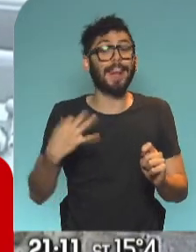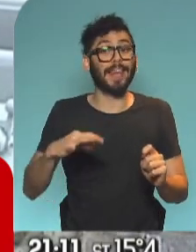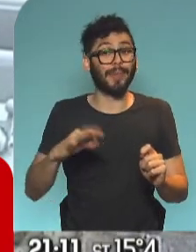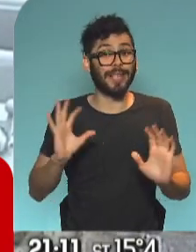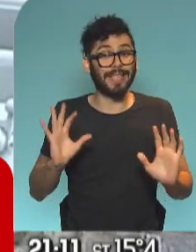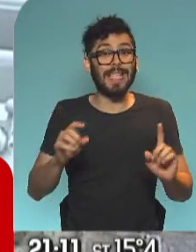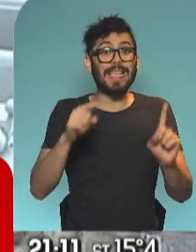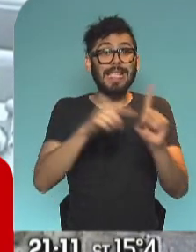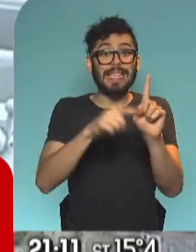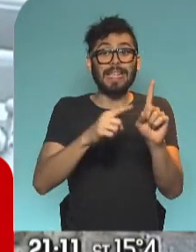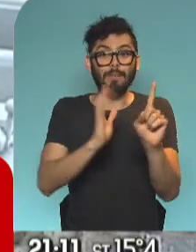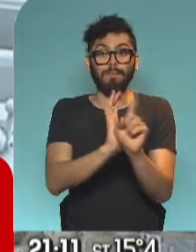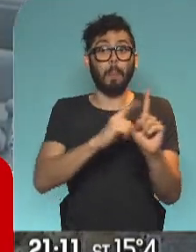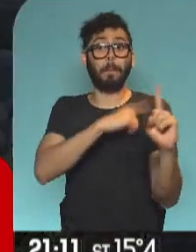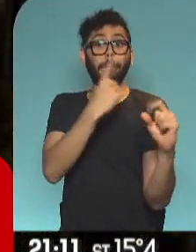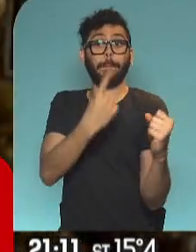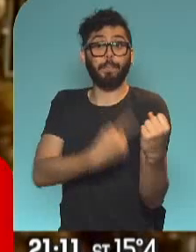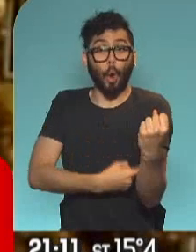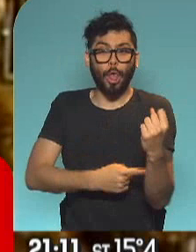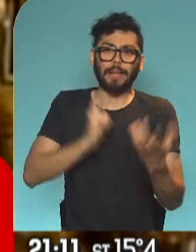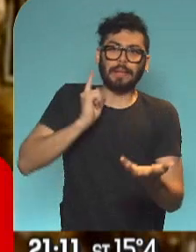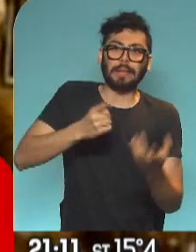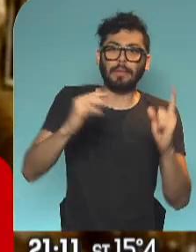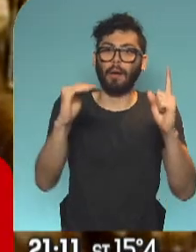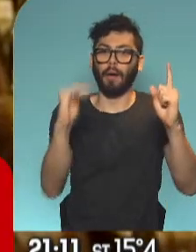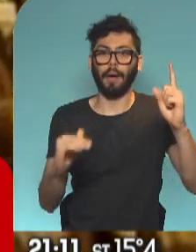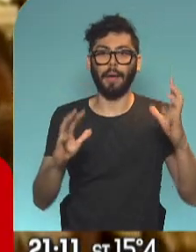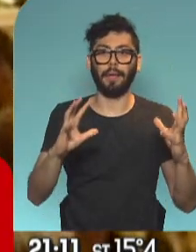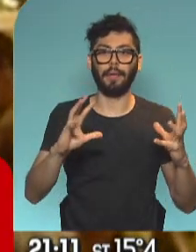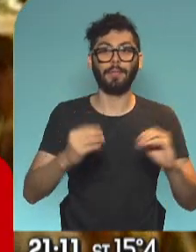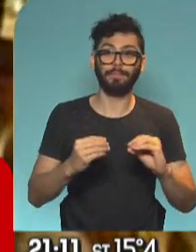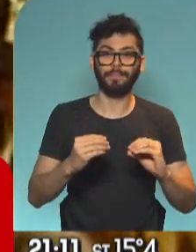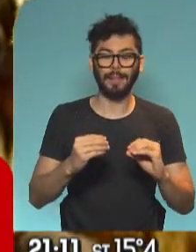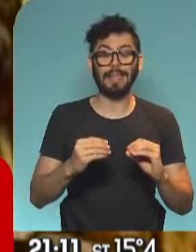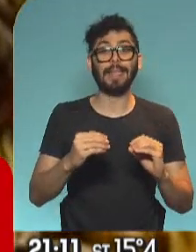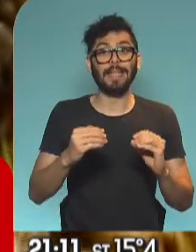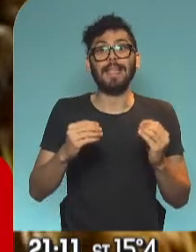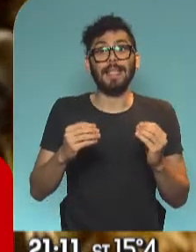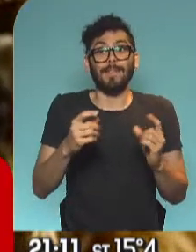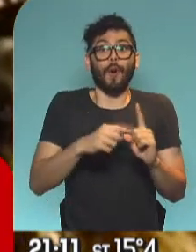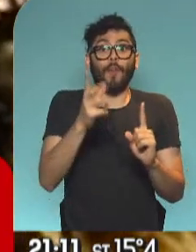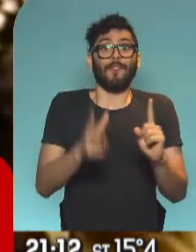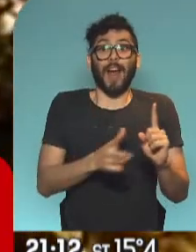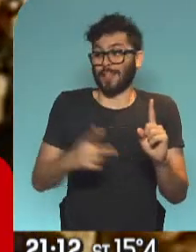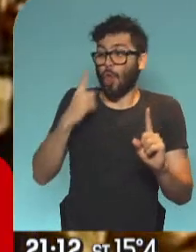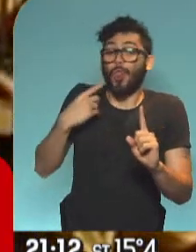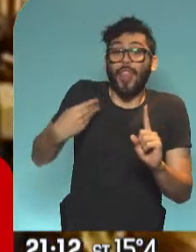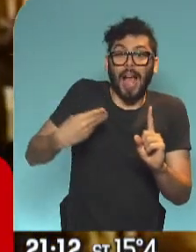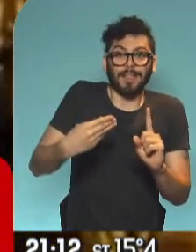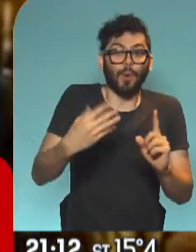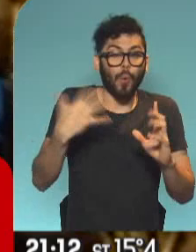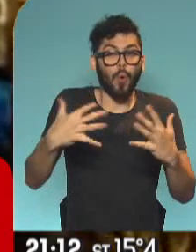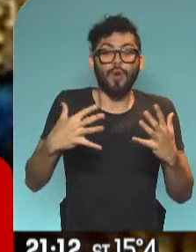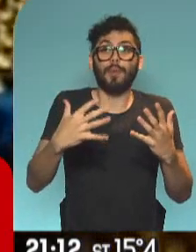generó estos días o está generando en estas horas la postura de Francisco, ¿no? Pero bueno, a